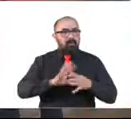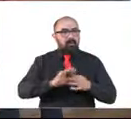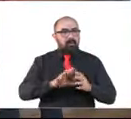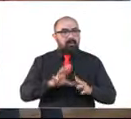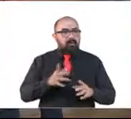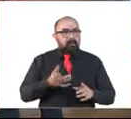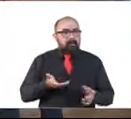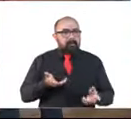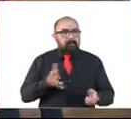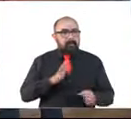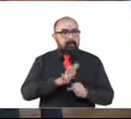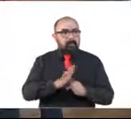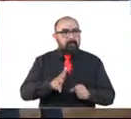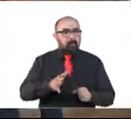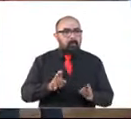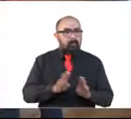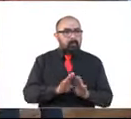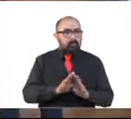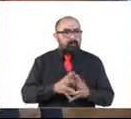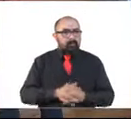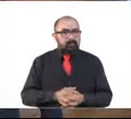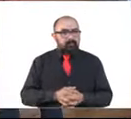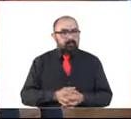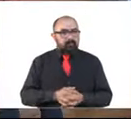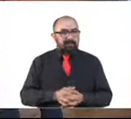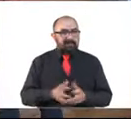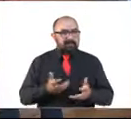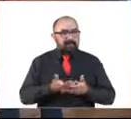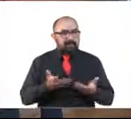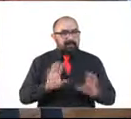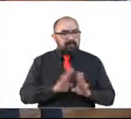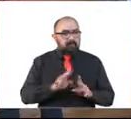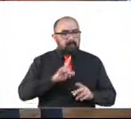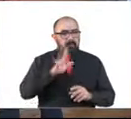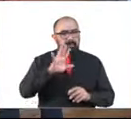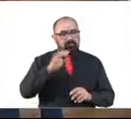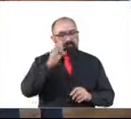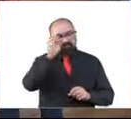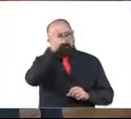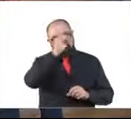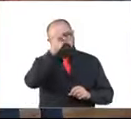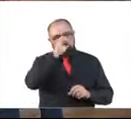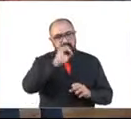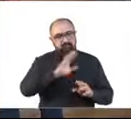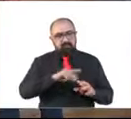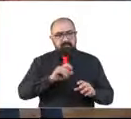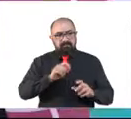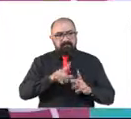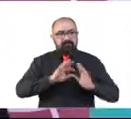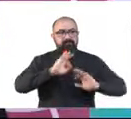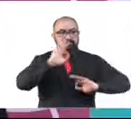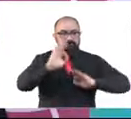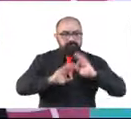grados de incremento de temperatura? Entonces, al final analizamos, la agricultura